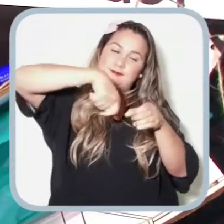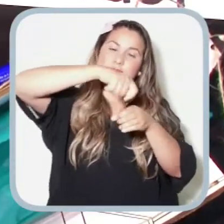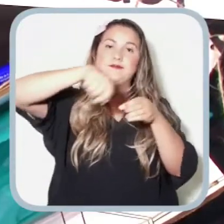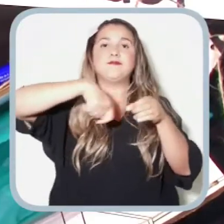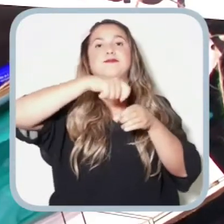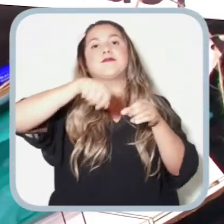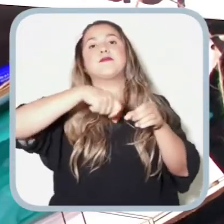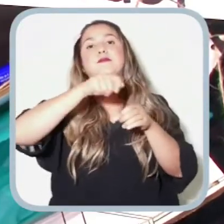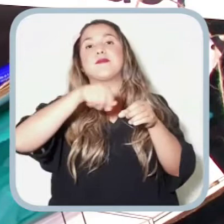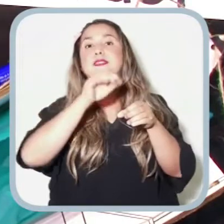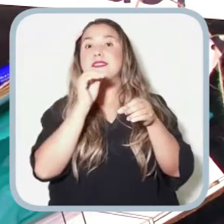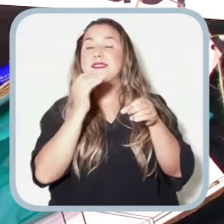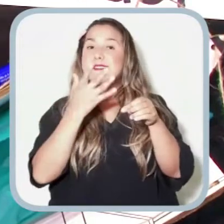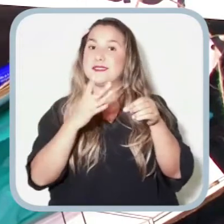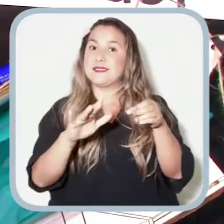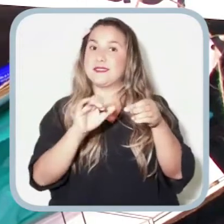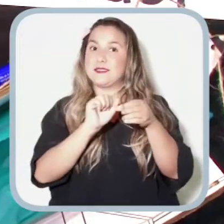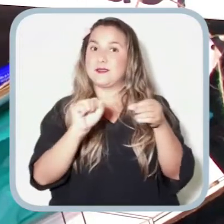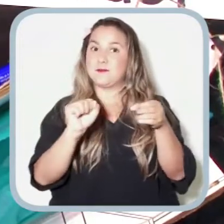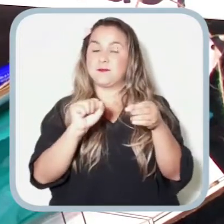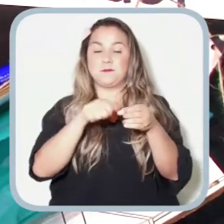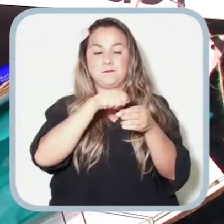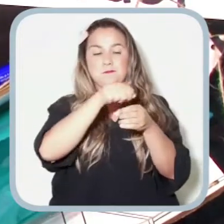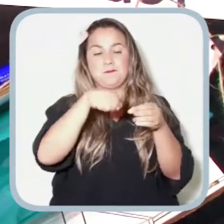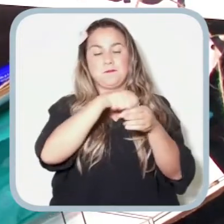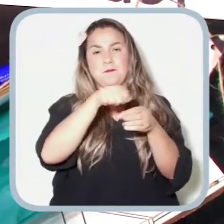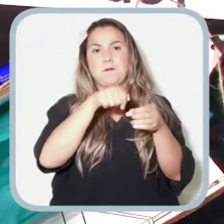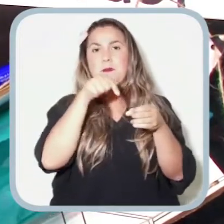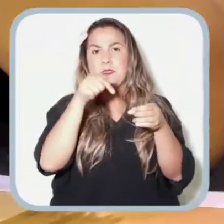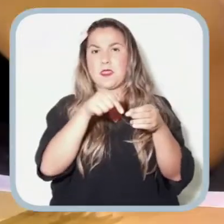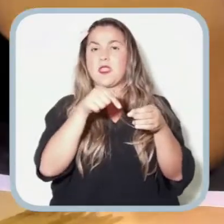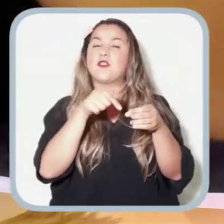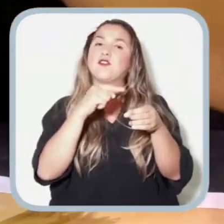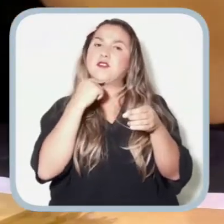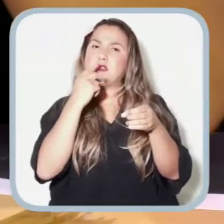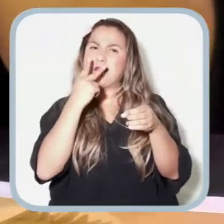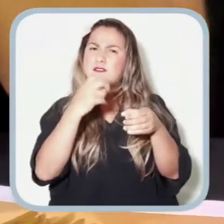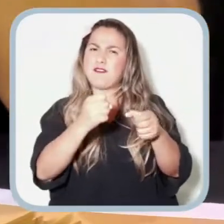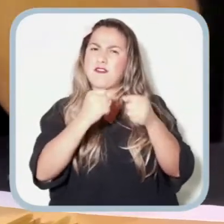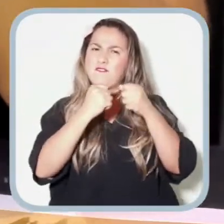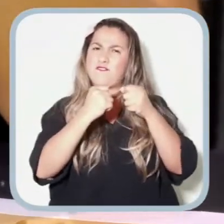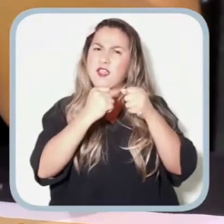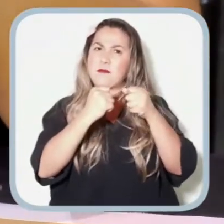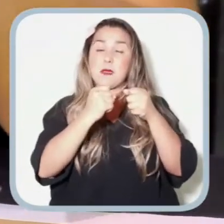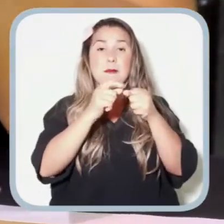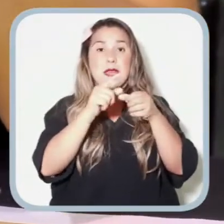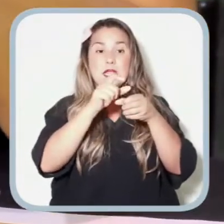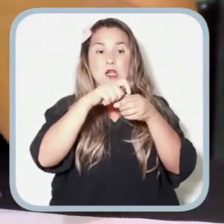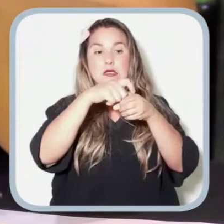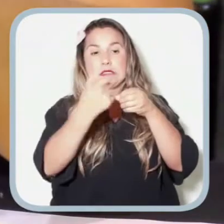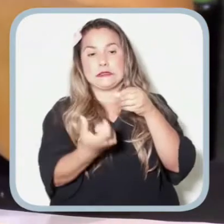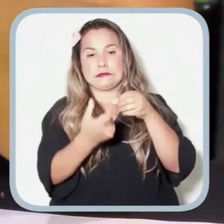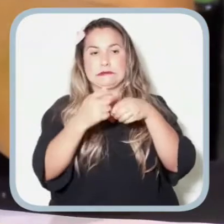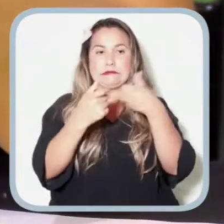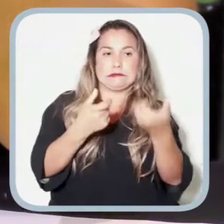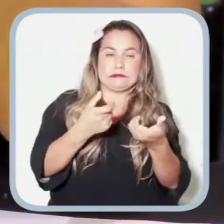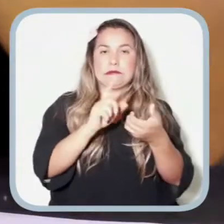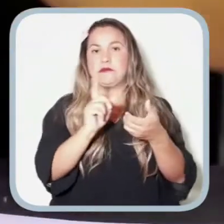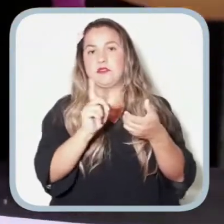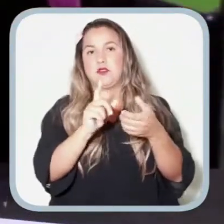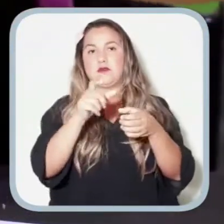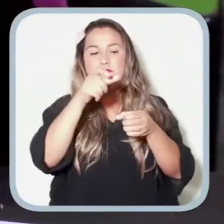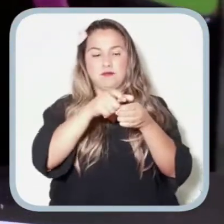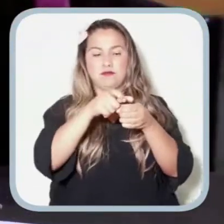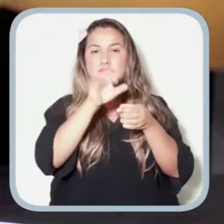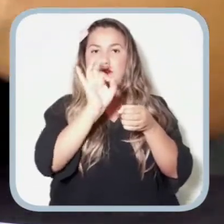enrollando aquí y fijando esta parte nos tiene que quedar bien firme para que luego no se nos arranque para ninguna